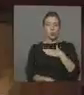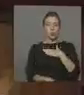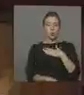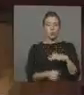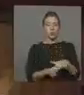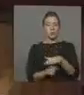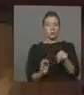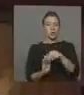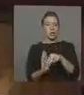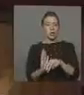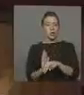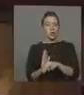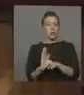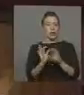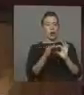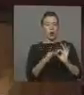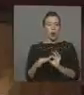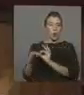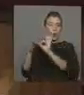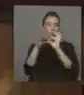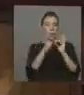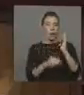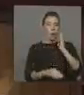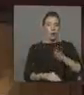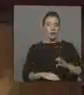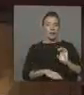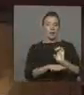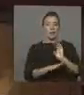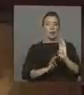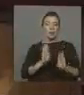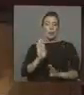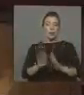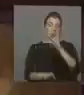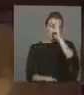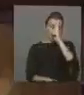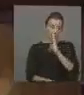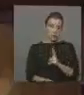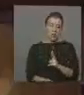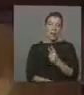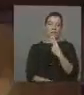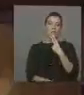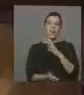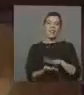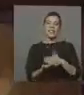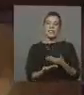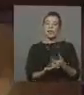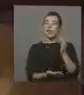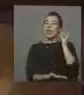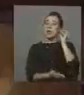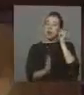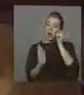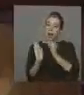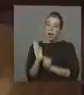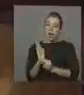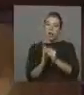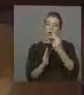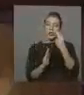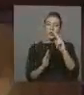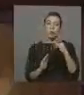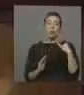contexto normativo global y la obligación del Estado de proteger y respetar la vida y la salud de las mujeres y el reconocimiento de su